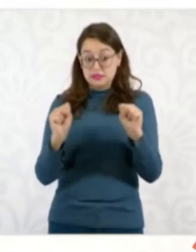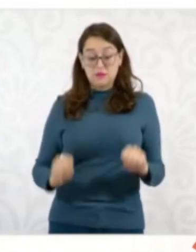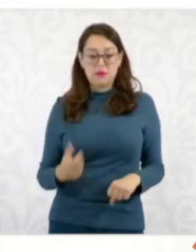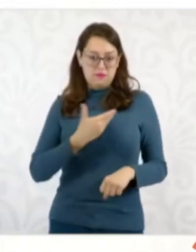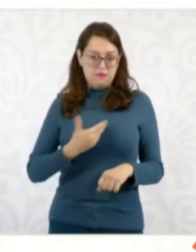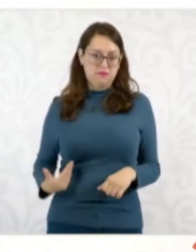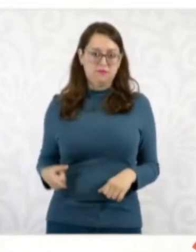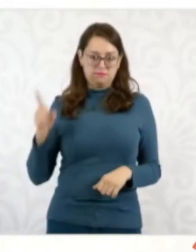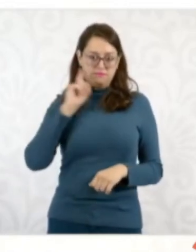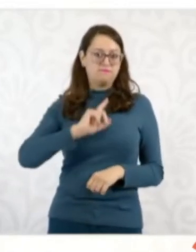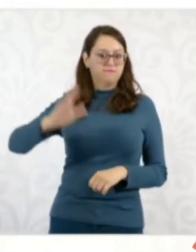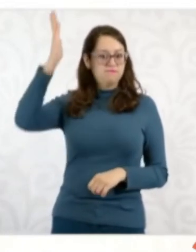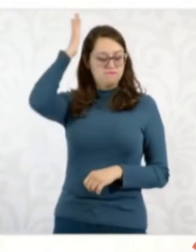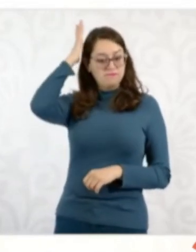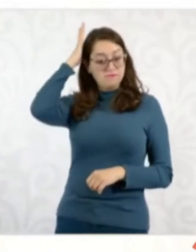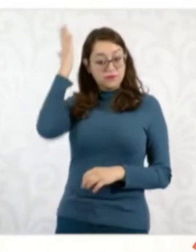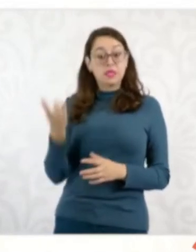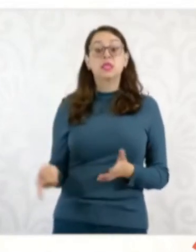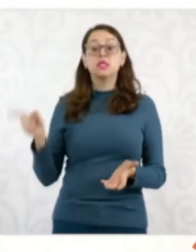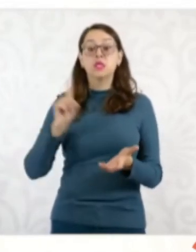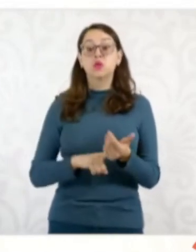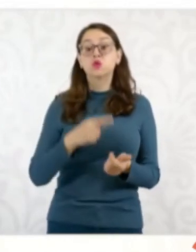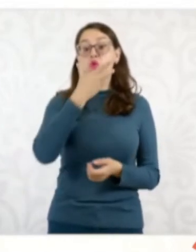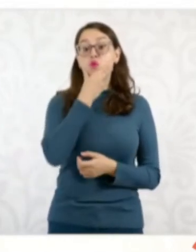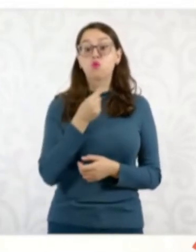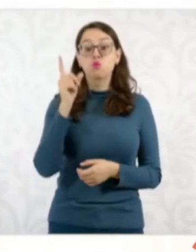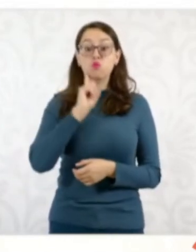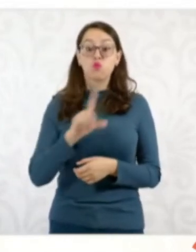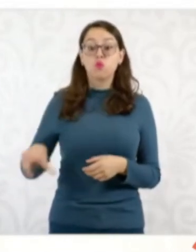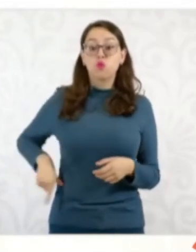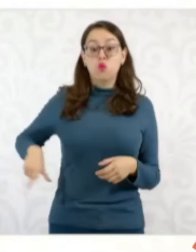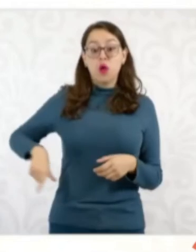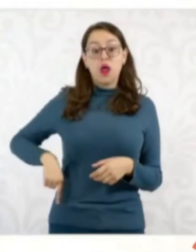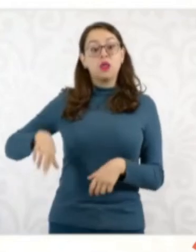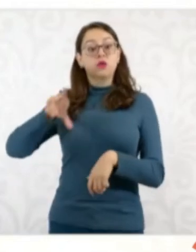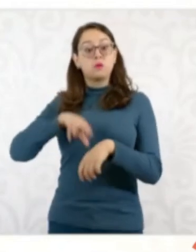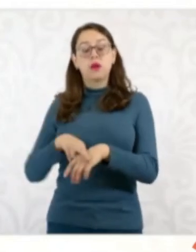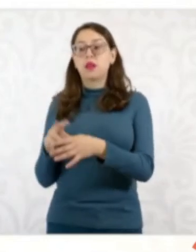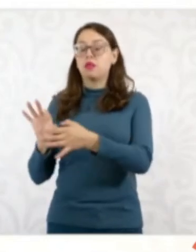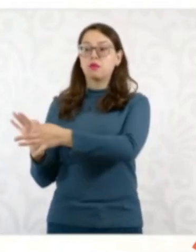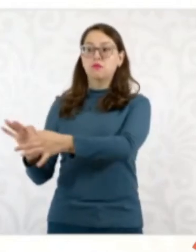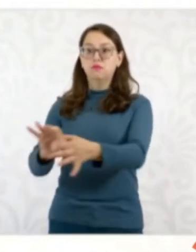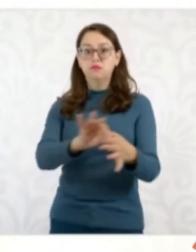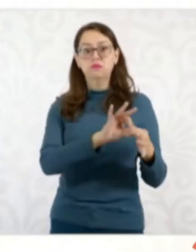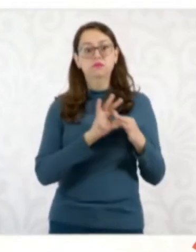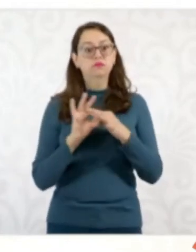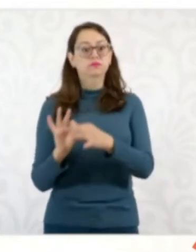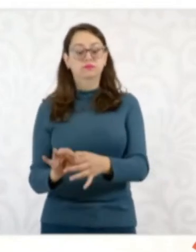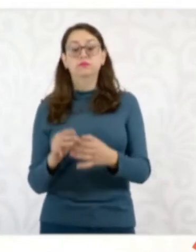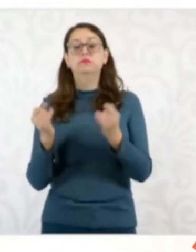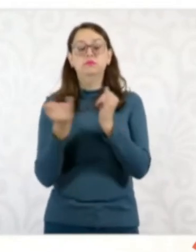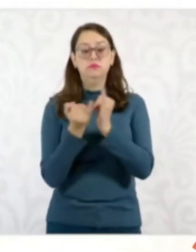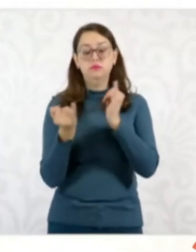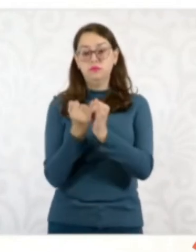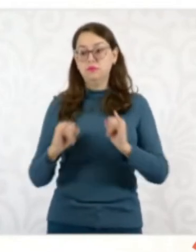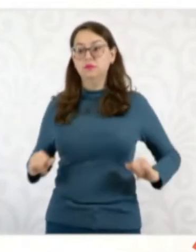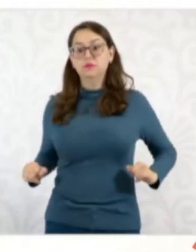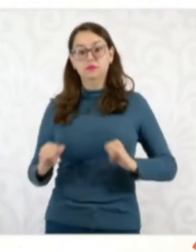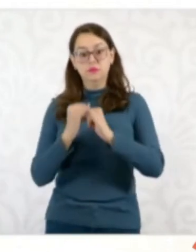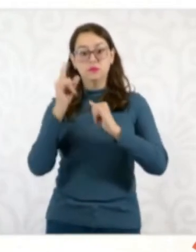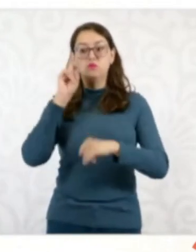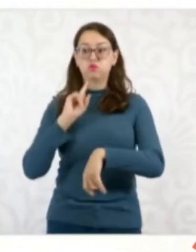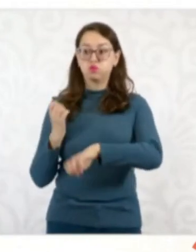él están convocadas las y los gobernadores, las instancias de mujeres en entidades federativas, por supuesto la